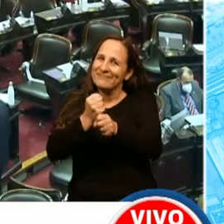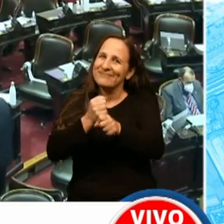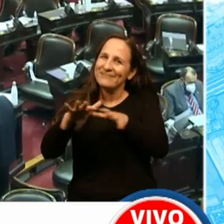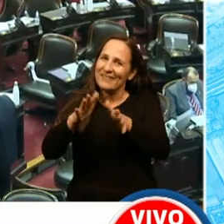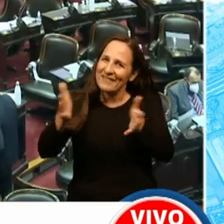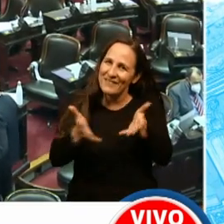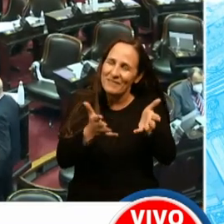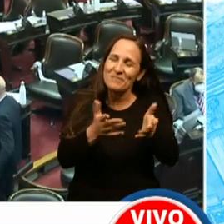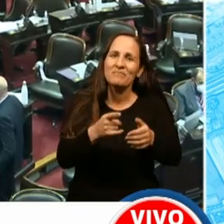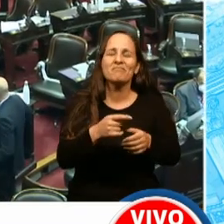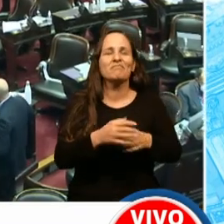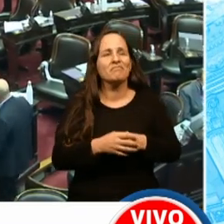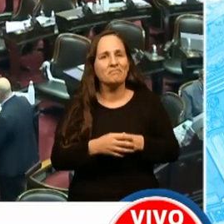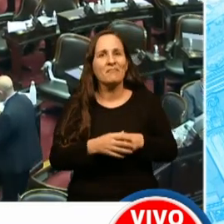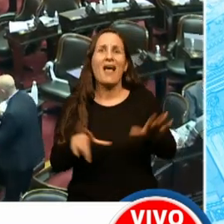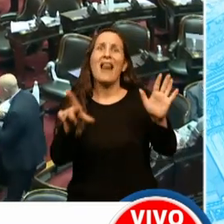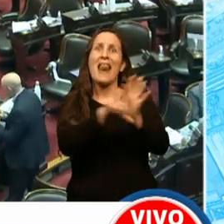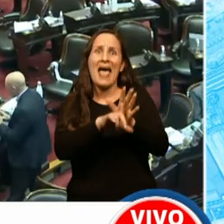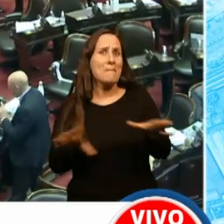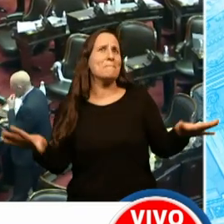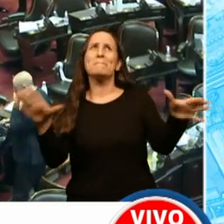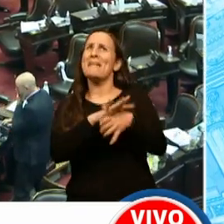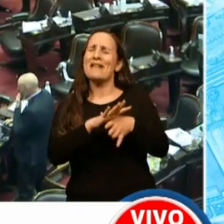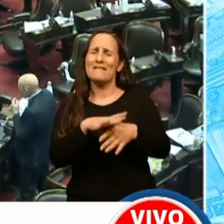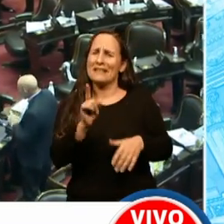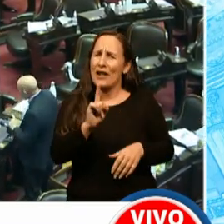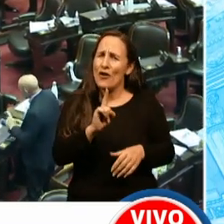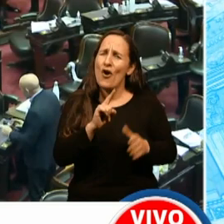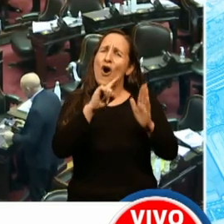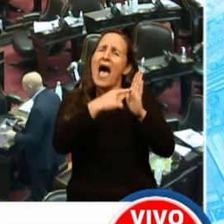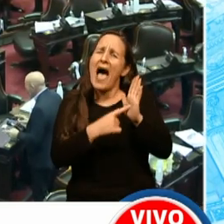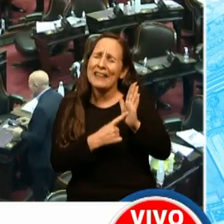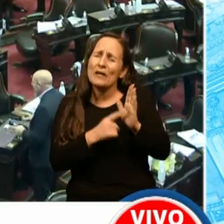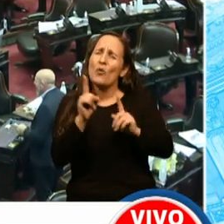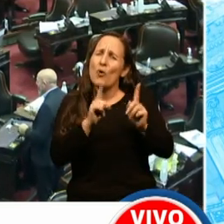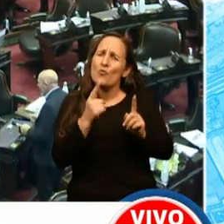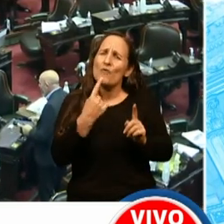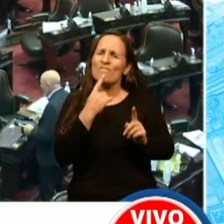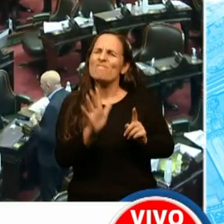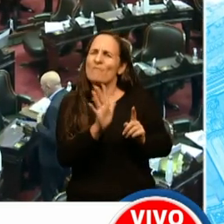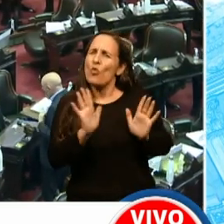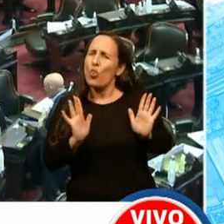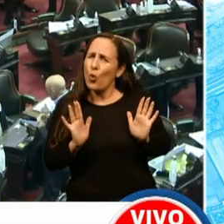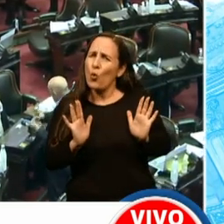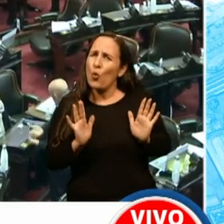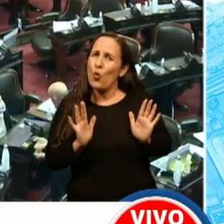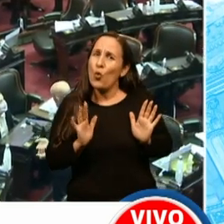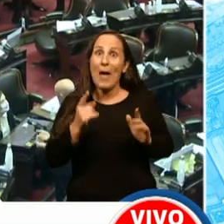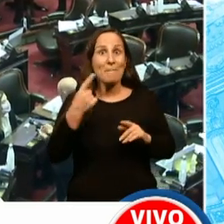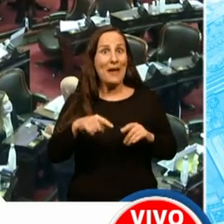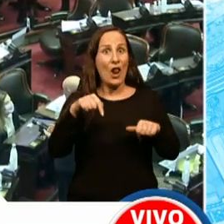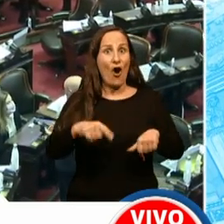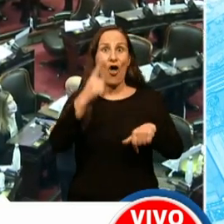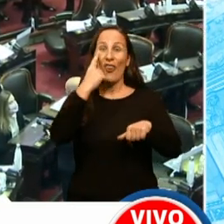tal vez no es la ley perfecta y tengo algunas dudas en algunos artículos pero llegar a este día